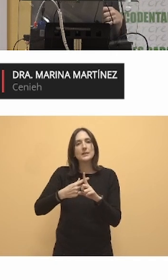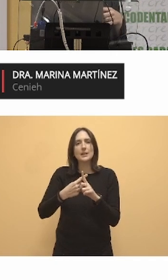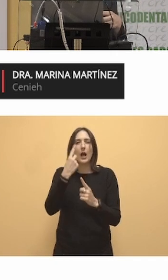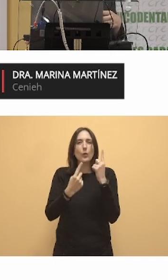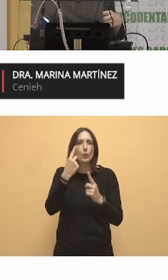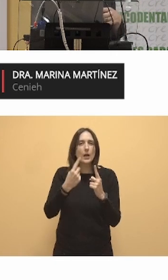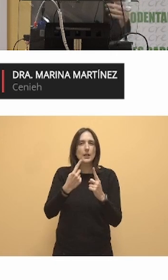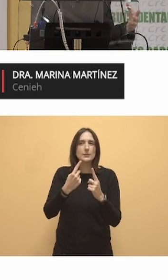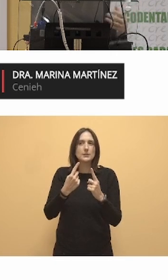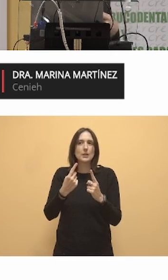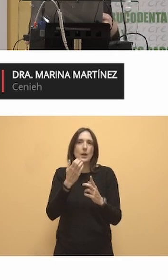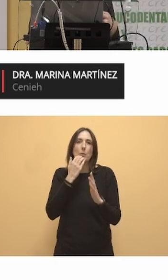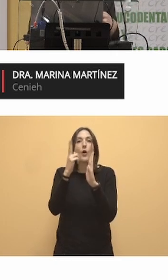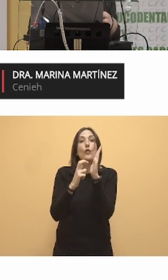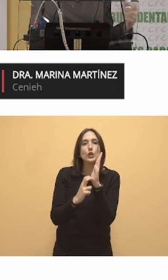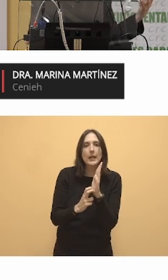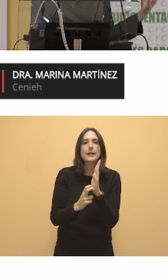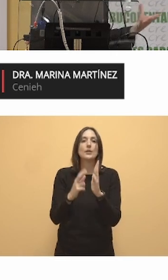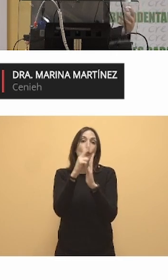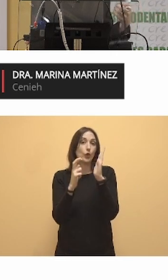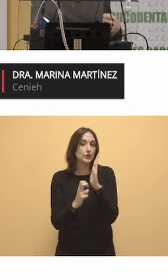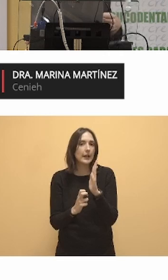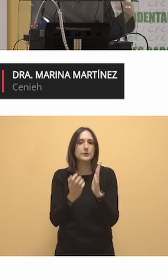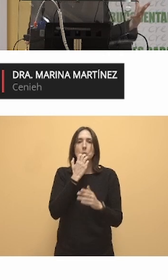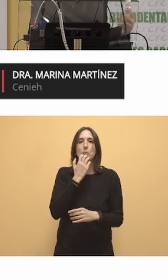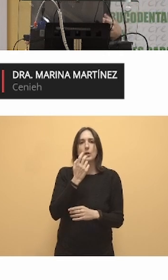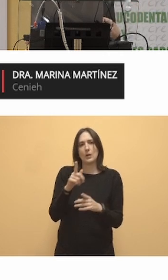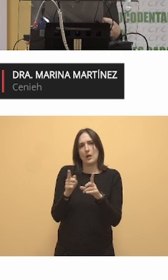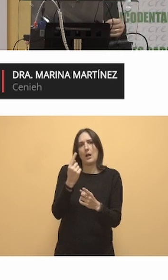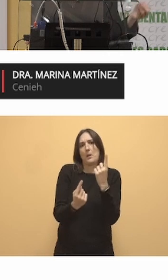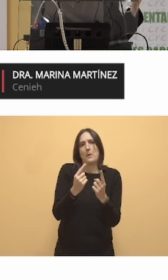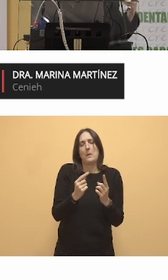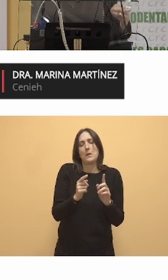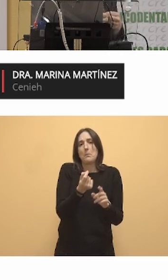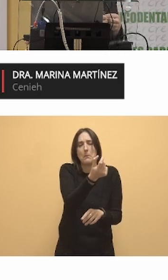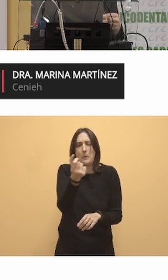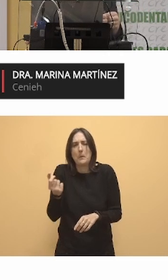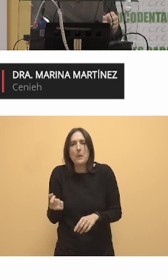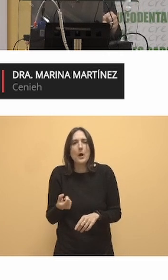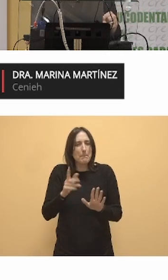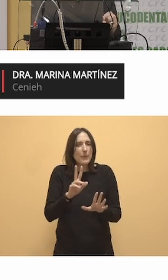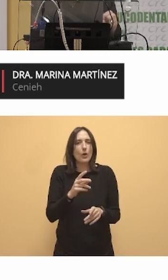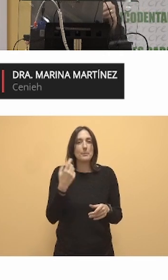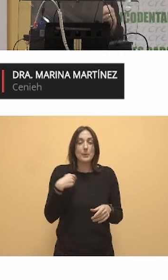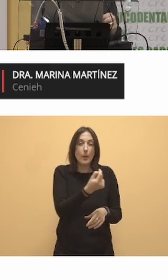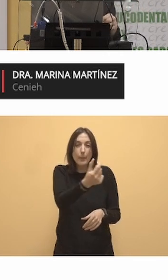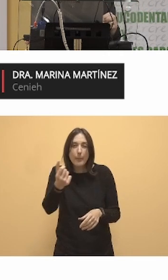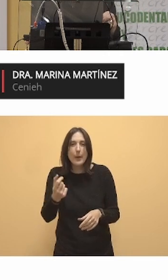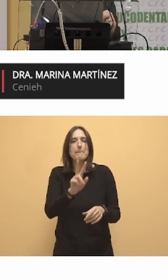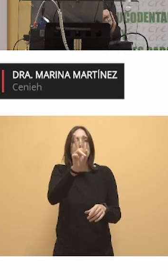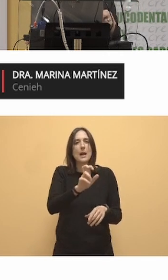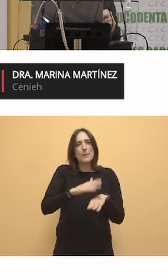tan importantes como son los fósiles de los que pues escasean bastantes y que nos permiten estudiar esos